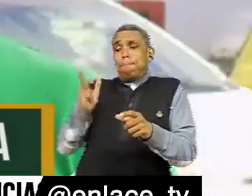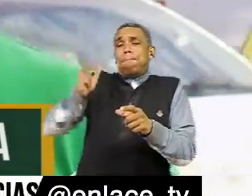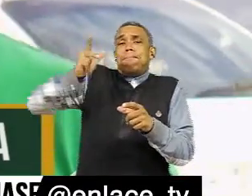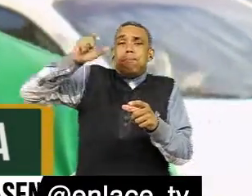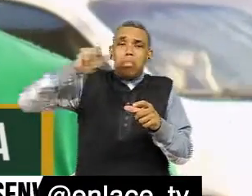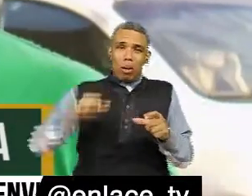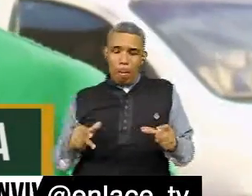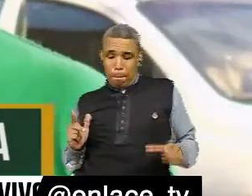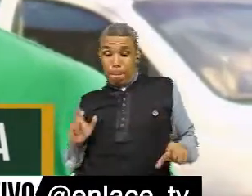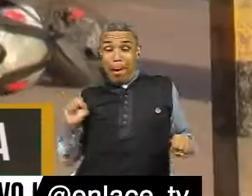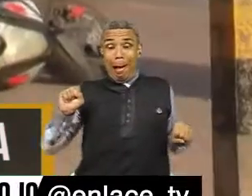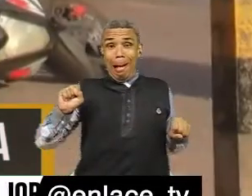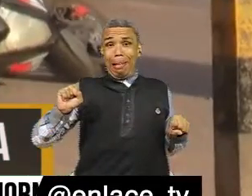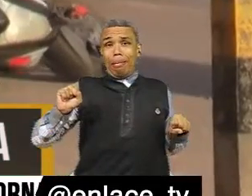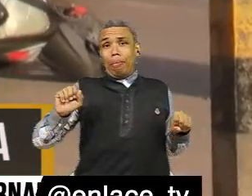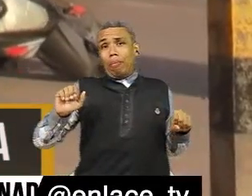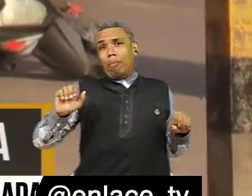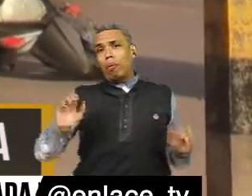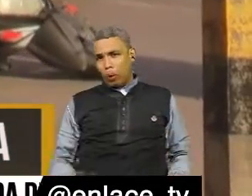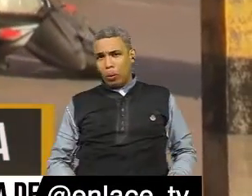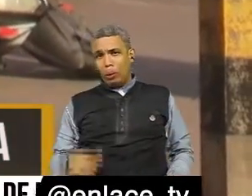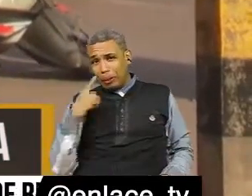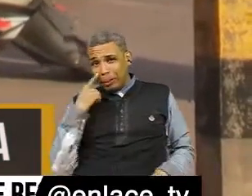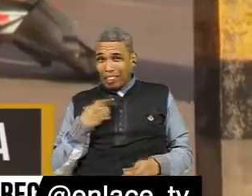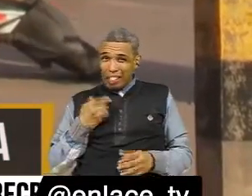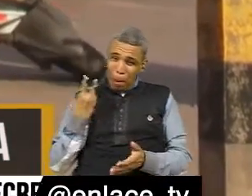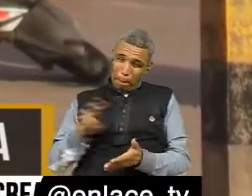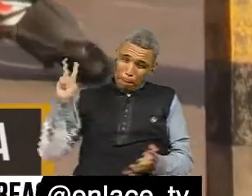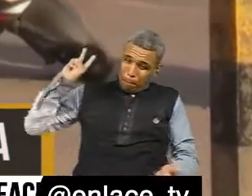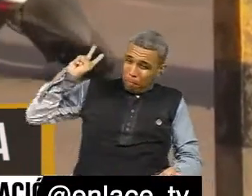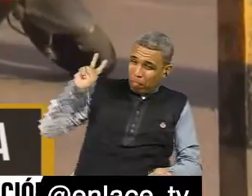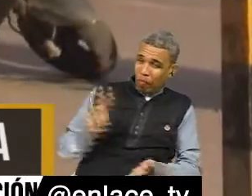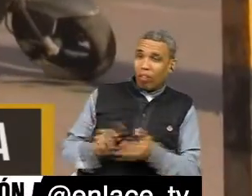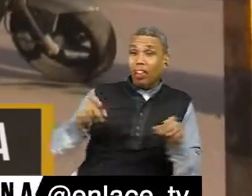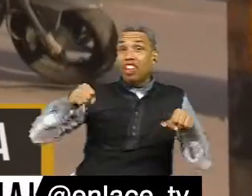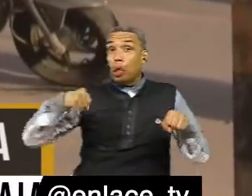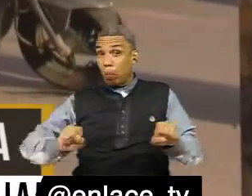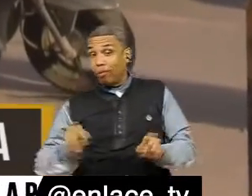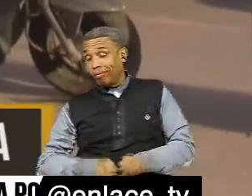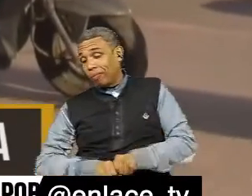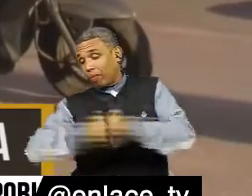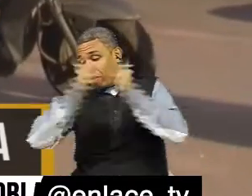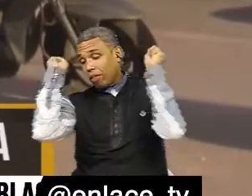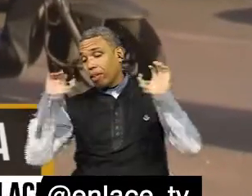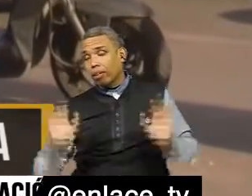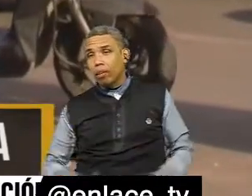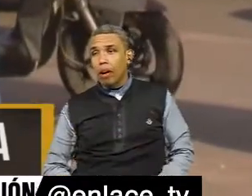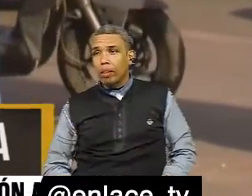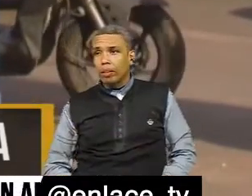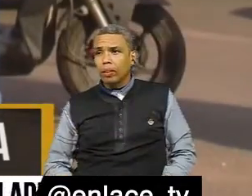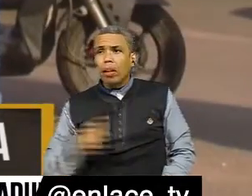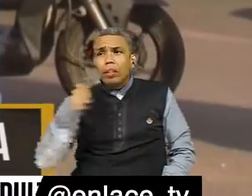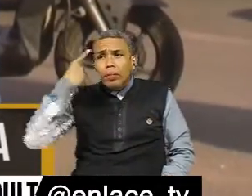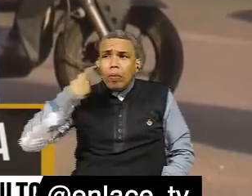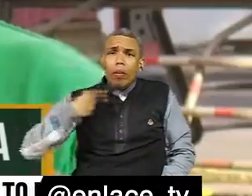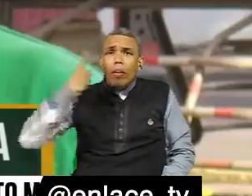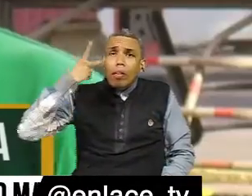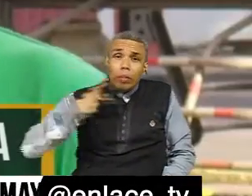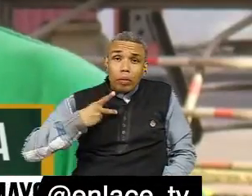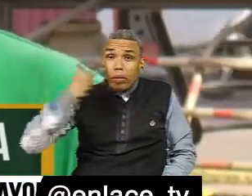pero como ven, raspaduras, gracias a Dios, y la moto sí que quedó un poco destrozada. Pero es que esto ya no tiene un día ni dos días, esto ya